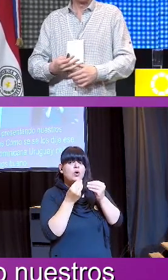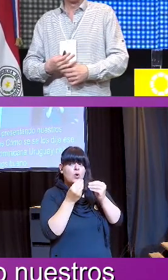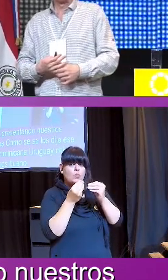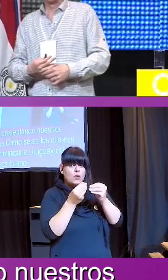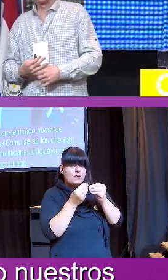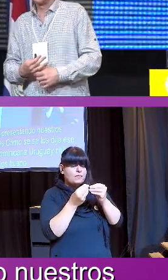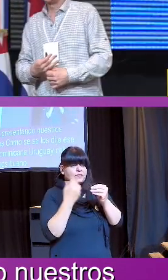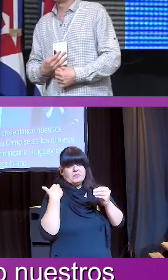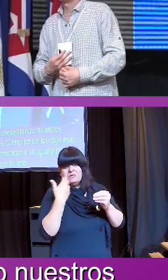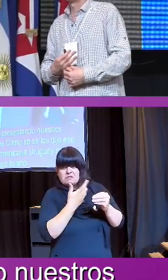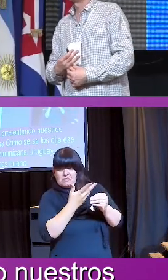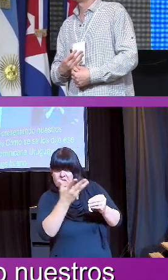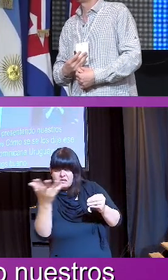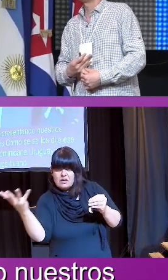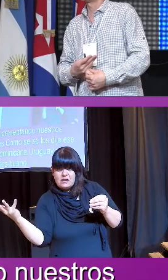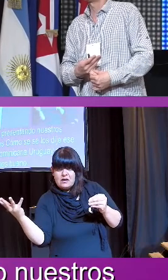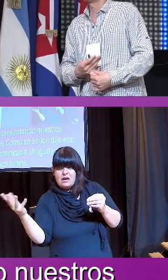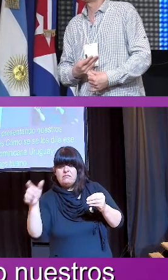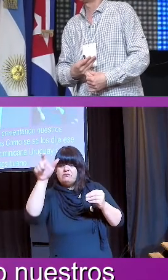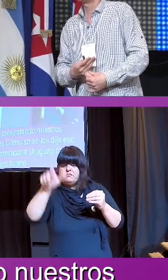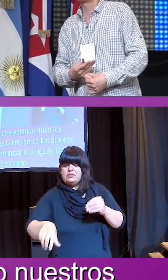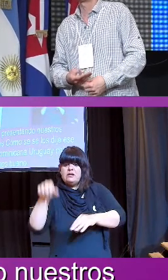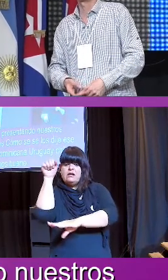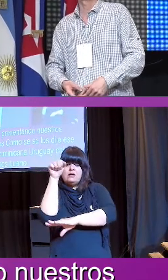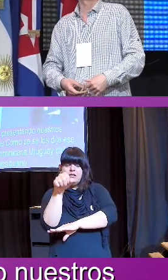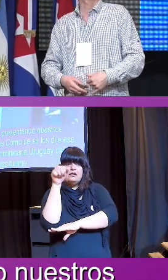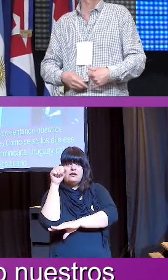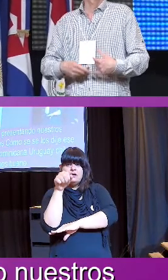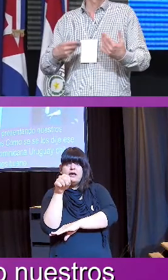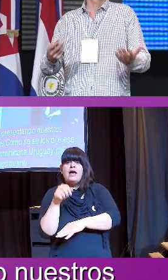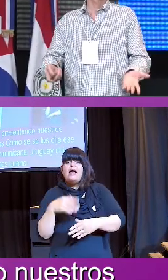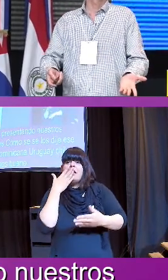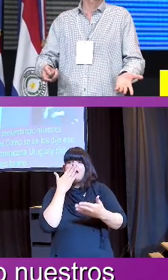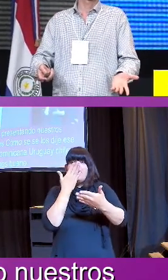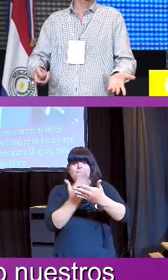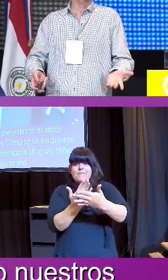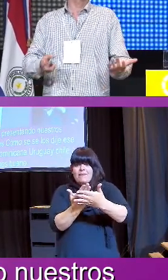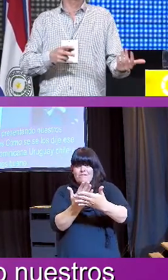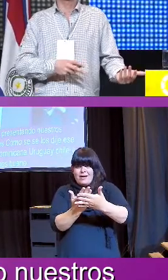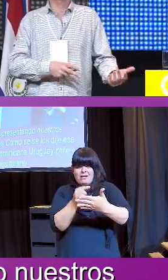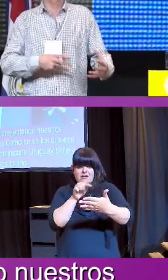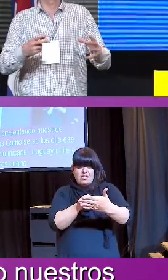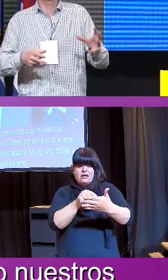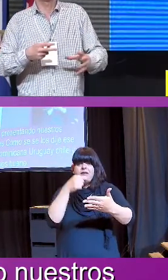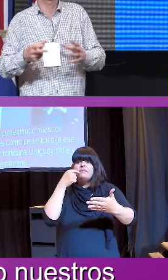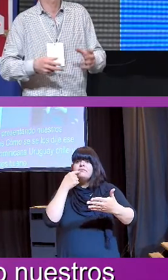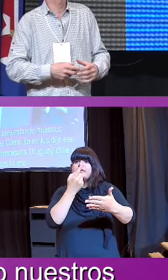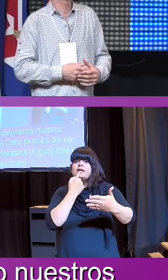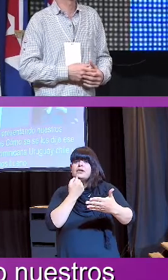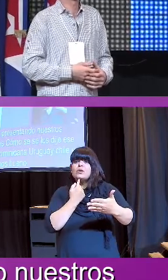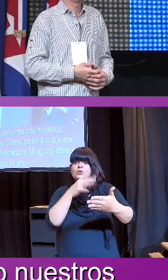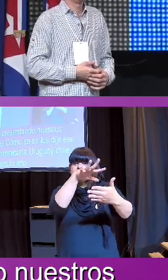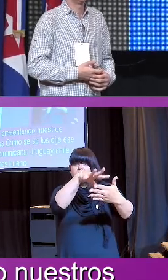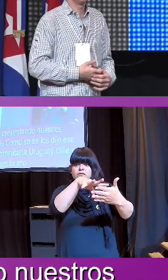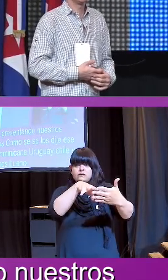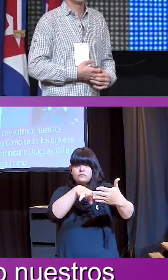estándar de autismo o de una condición del espectro autista. Se toma una guía de observación, que es como el patrón de